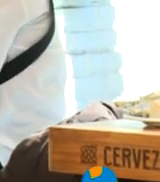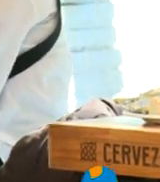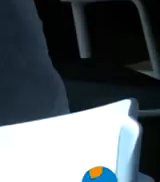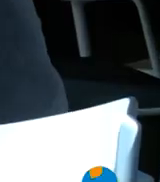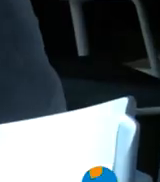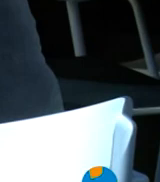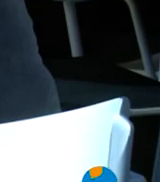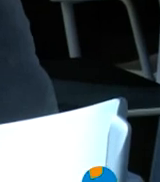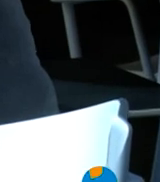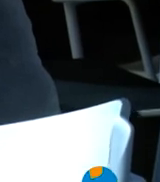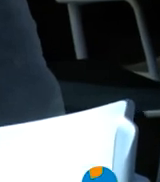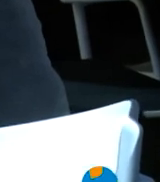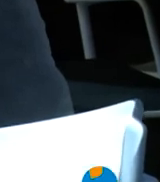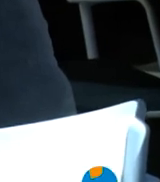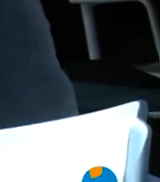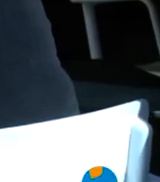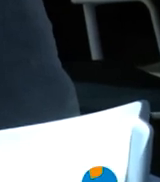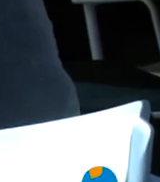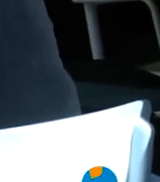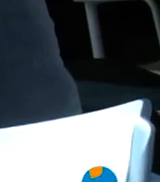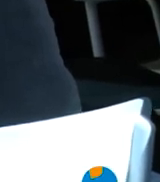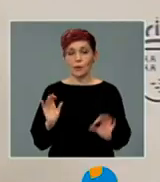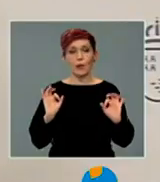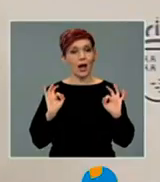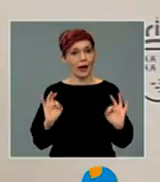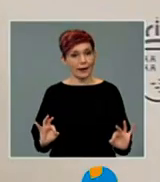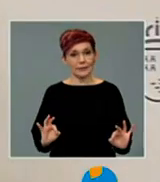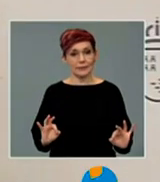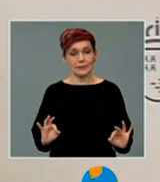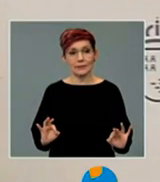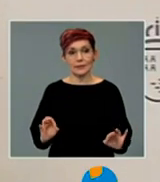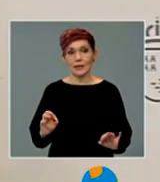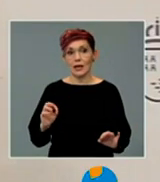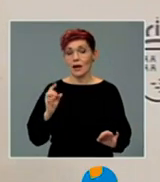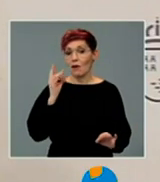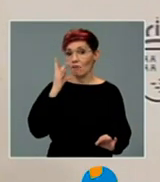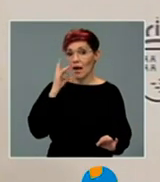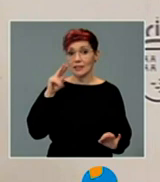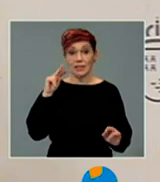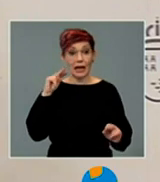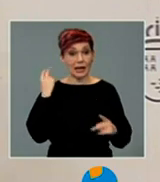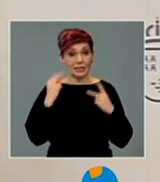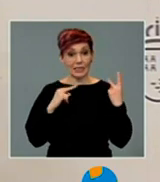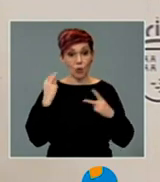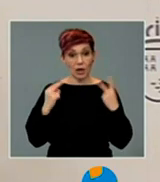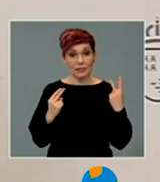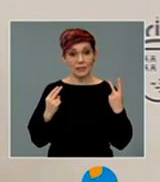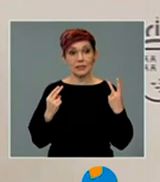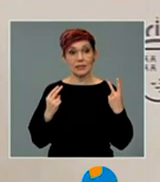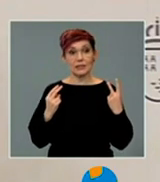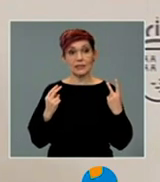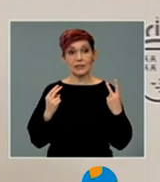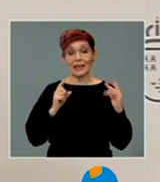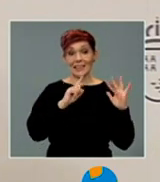agradable para el sector hostelero pero necesaria según el presidente es el cierre de la hostelería y la restauración de 18 horas